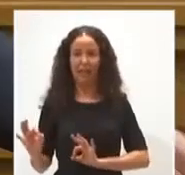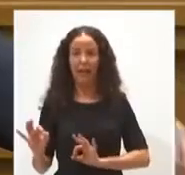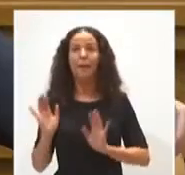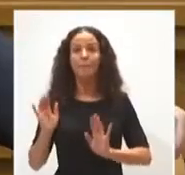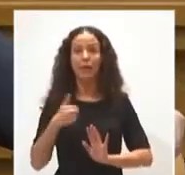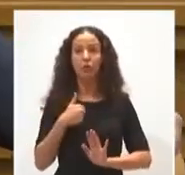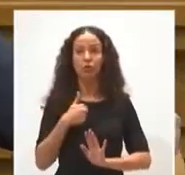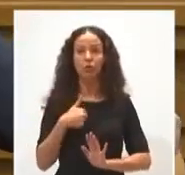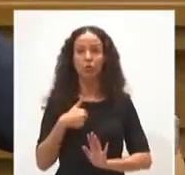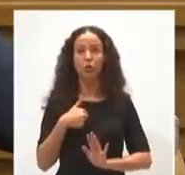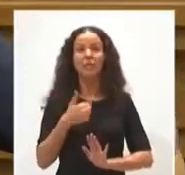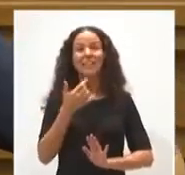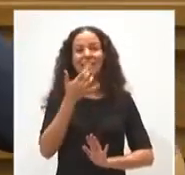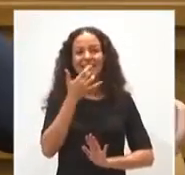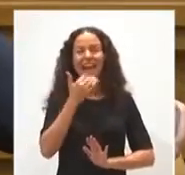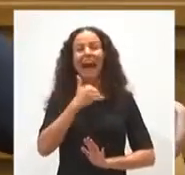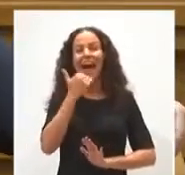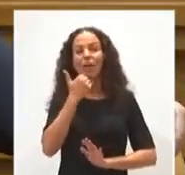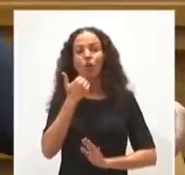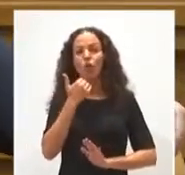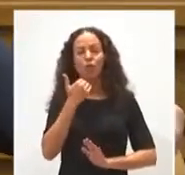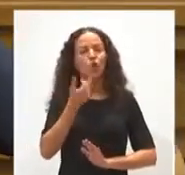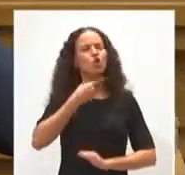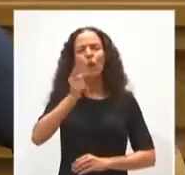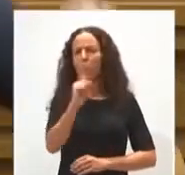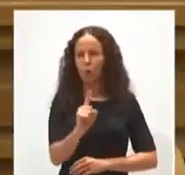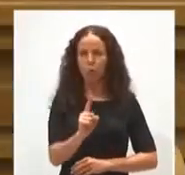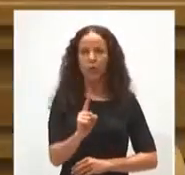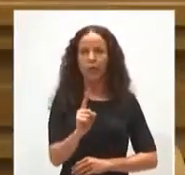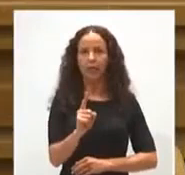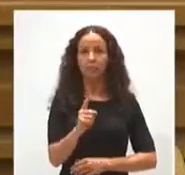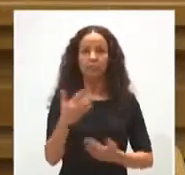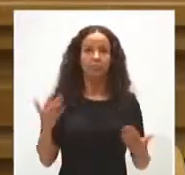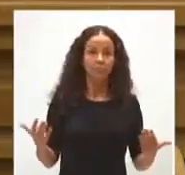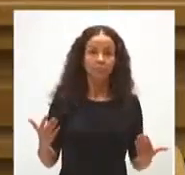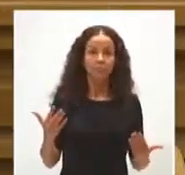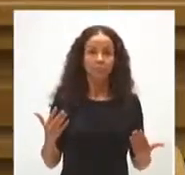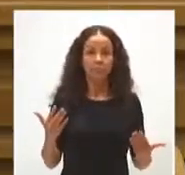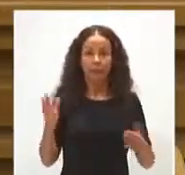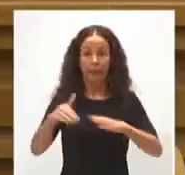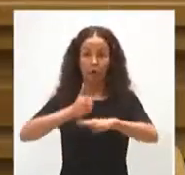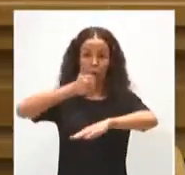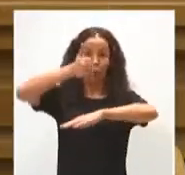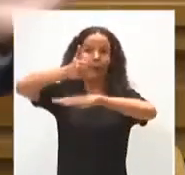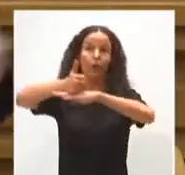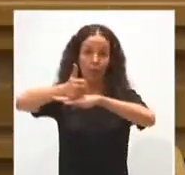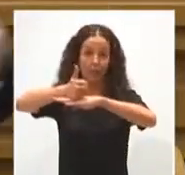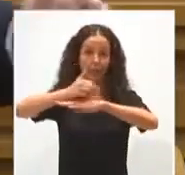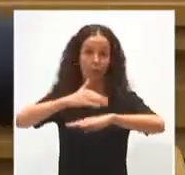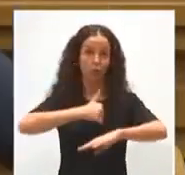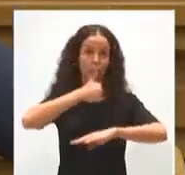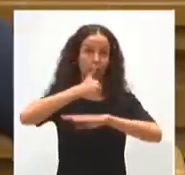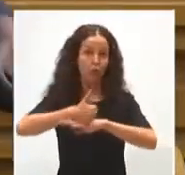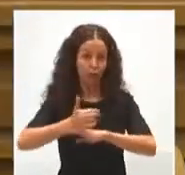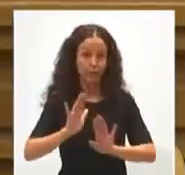bien cuando algo no me gusta de lo que hacen los de arriba donde arriba en términos en términos de verticalidad